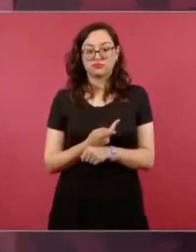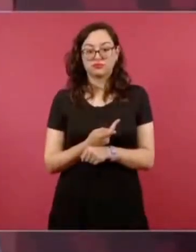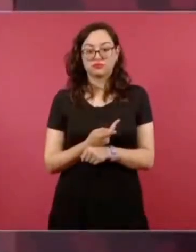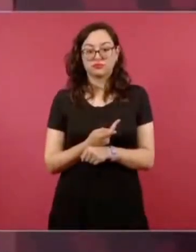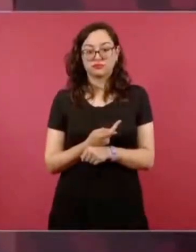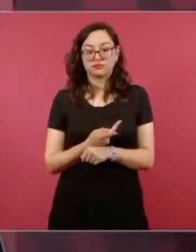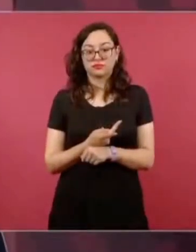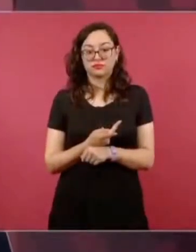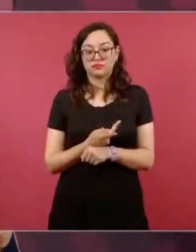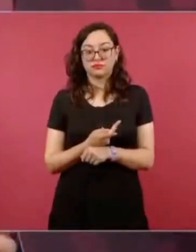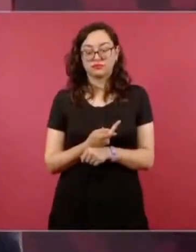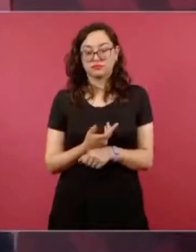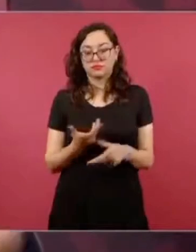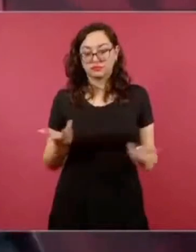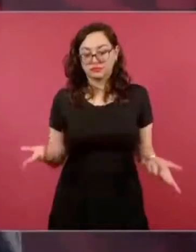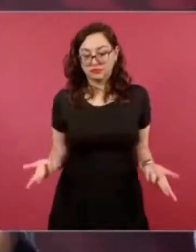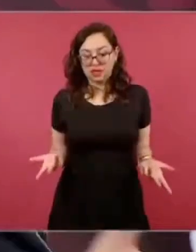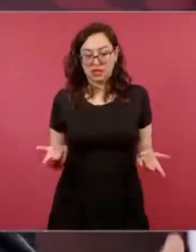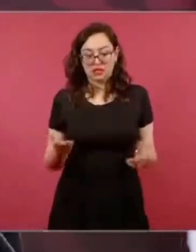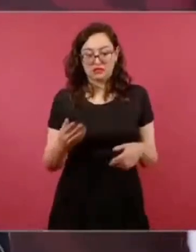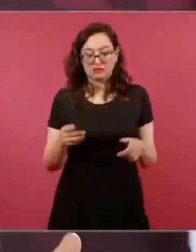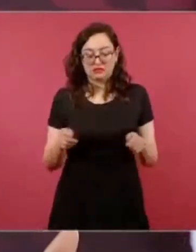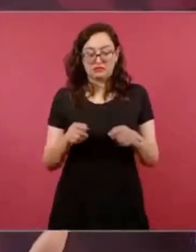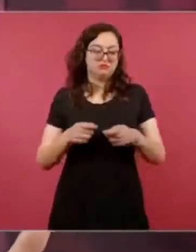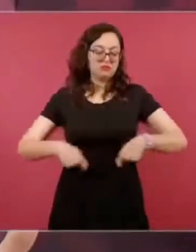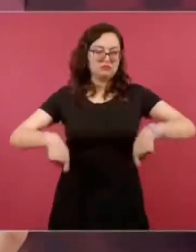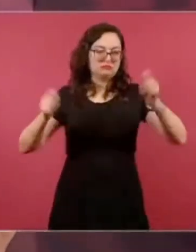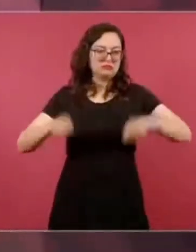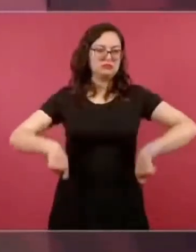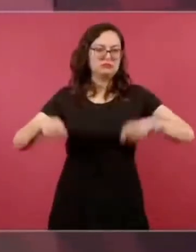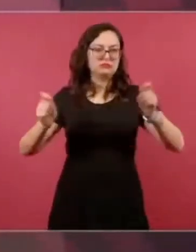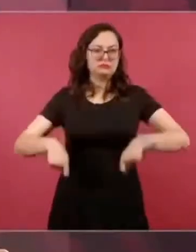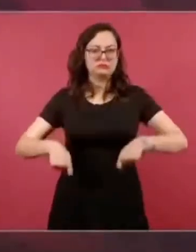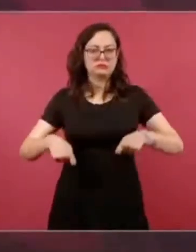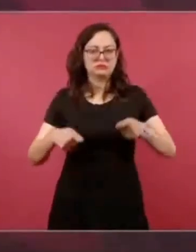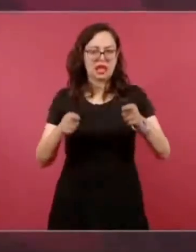que no hay ni para dónde hacerse.